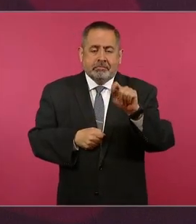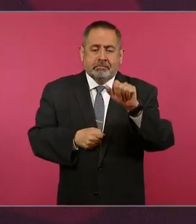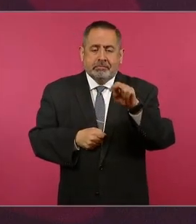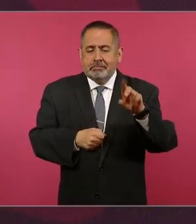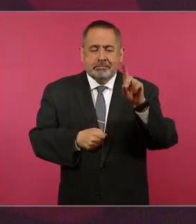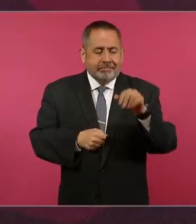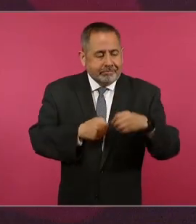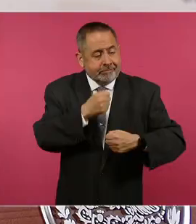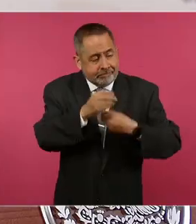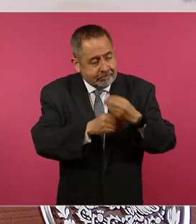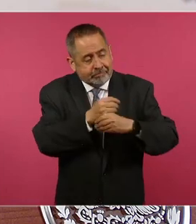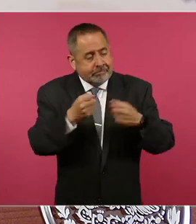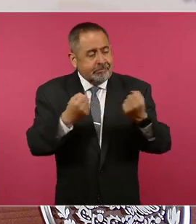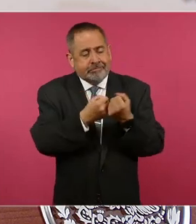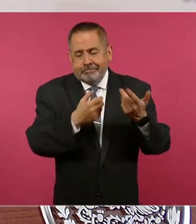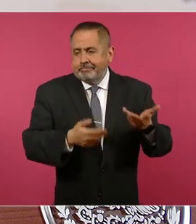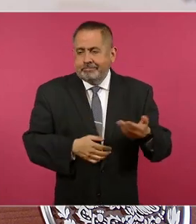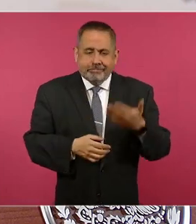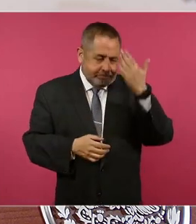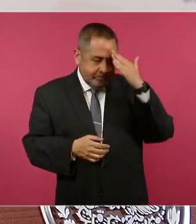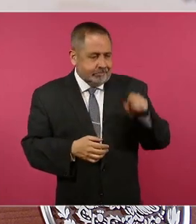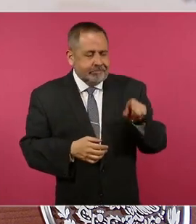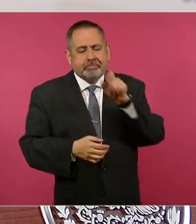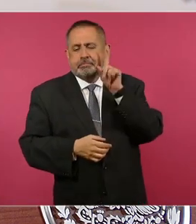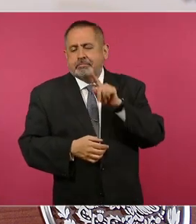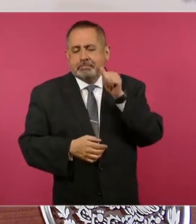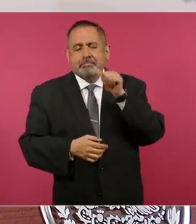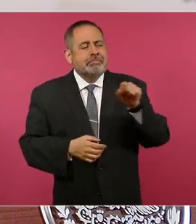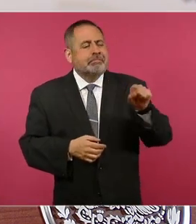la señora del siempre